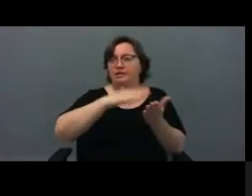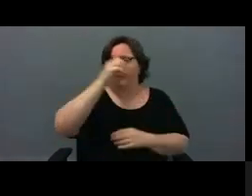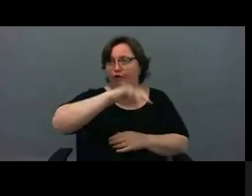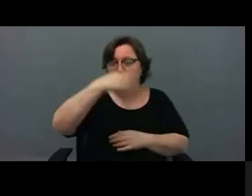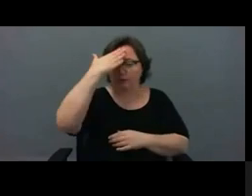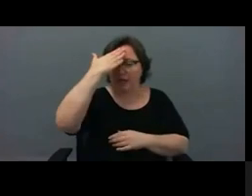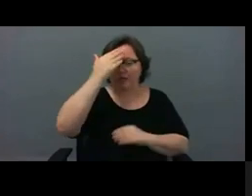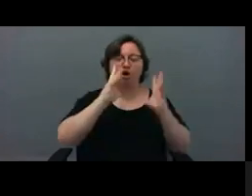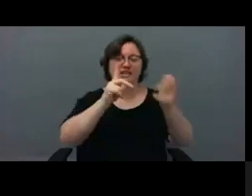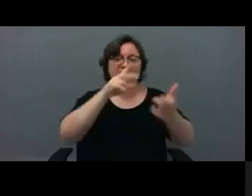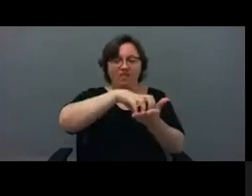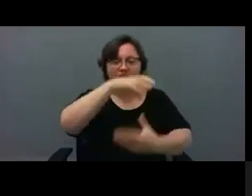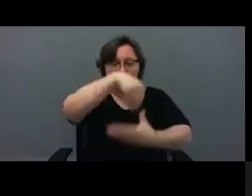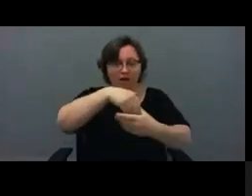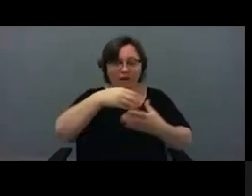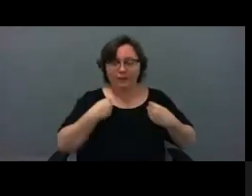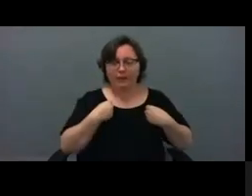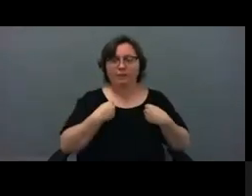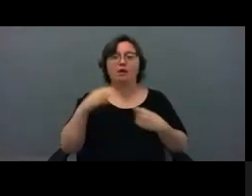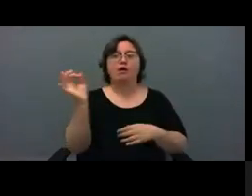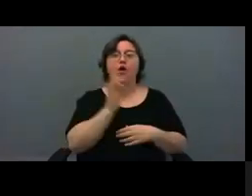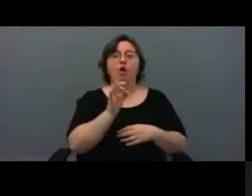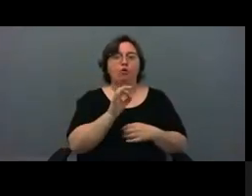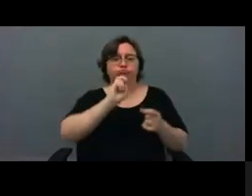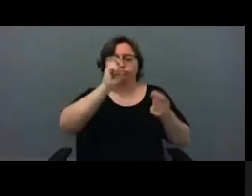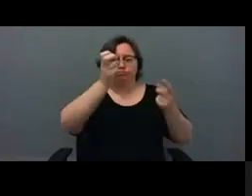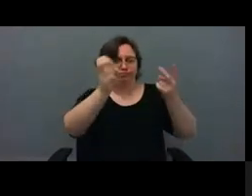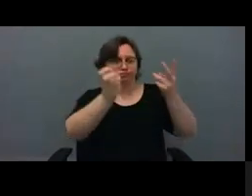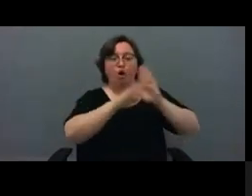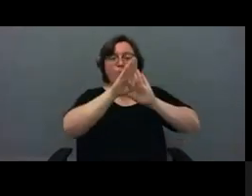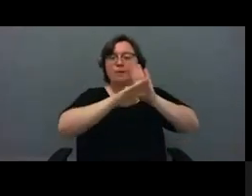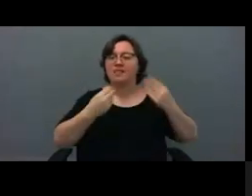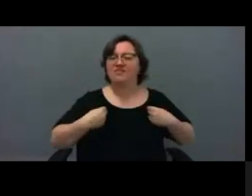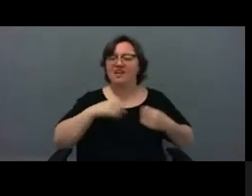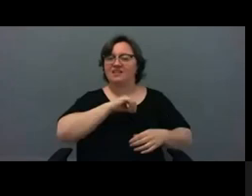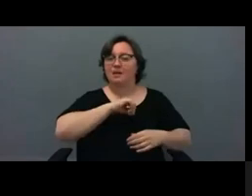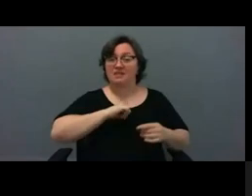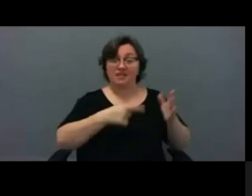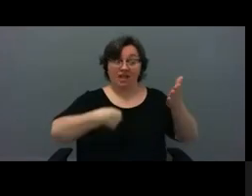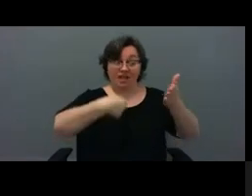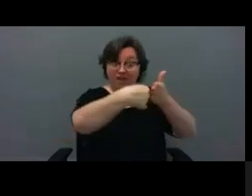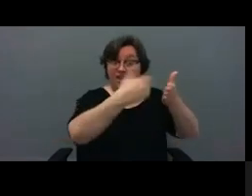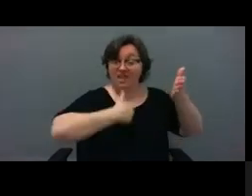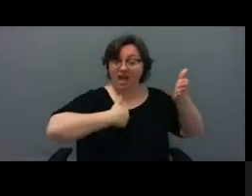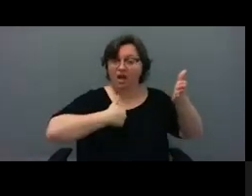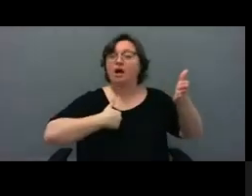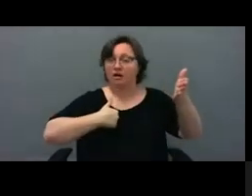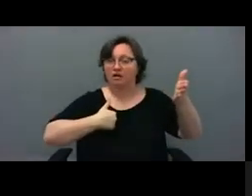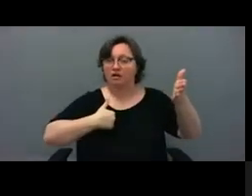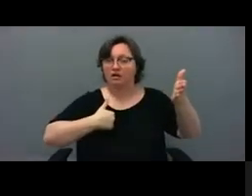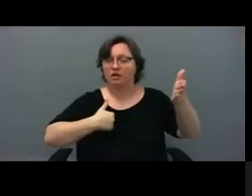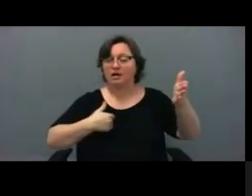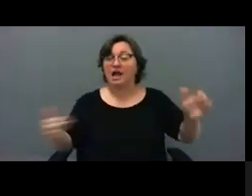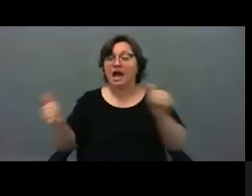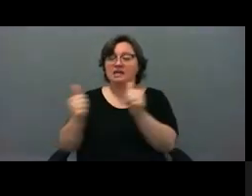servicio residencial, un piso tutelado, un programa de vida independiente, no tiene derecho